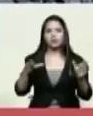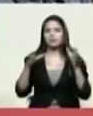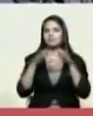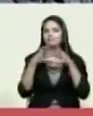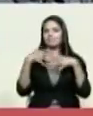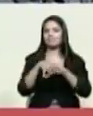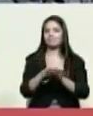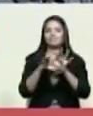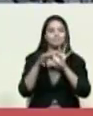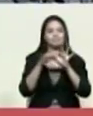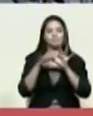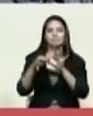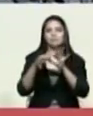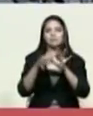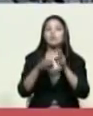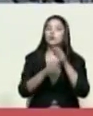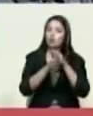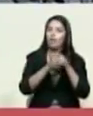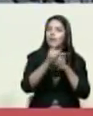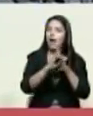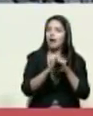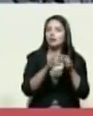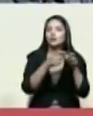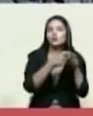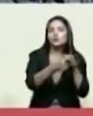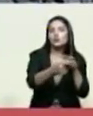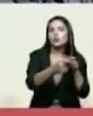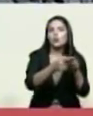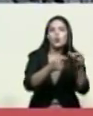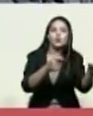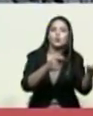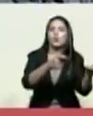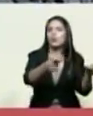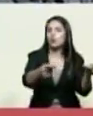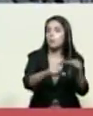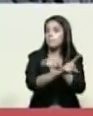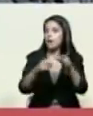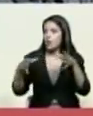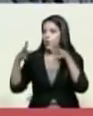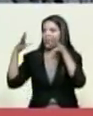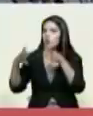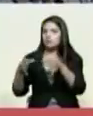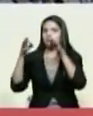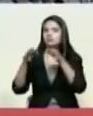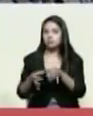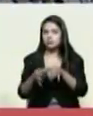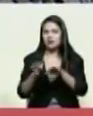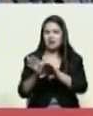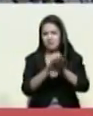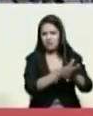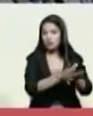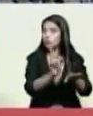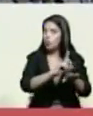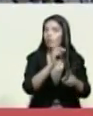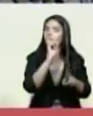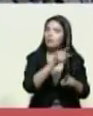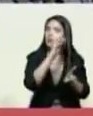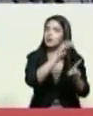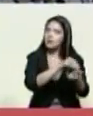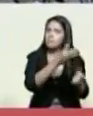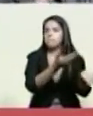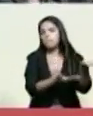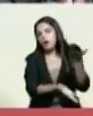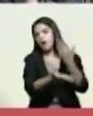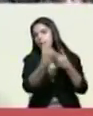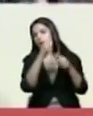cohesionada. Todavía persiste 1, 2, 3 grupitos, pero esos son los menos. Y eso no hay que dejarlos a un lado, eso hay que invitarlos a trabajar.